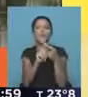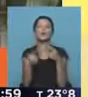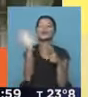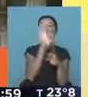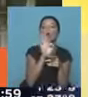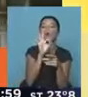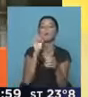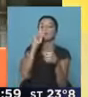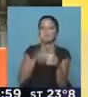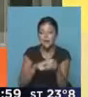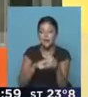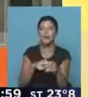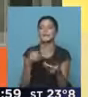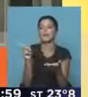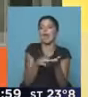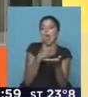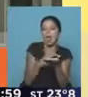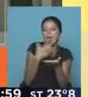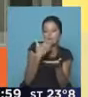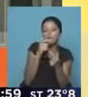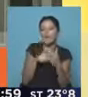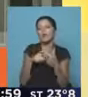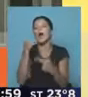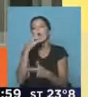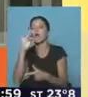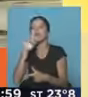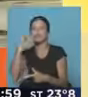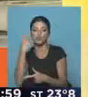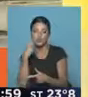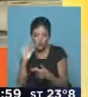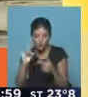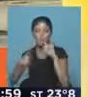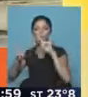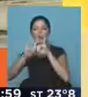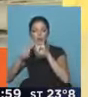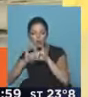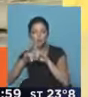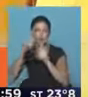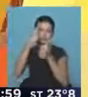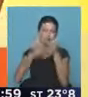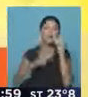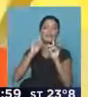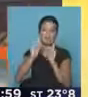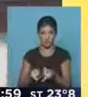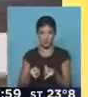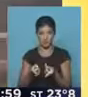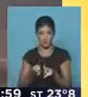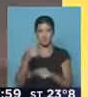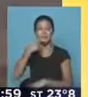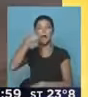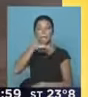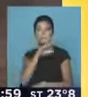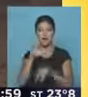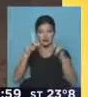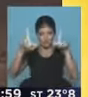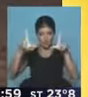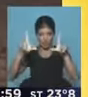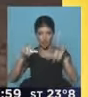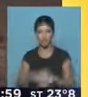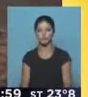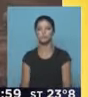conexiones en iPhones, dispositivos Android, Linux, Windows y hasta los Smart TV. Cierran el cerco sobre